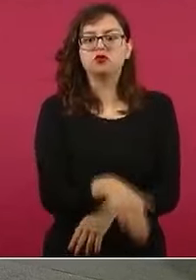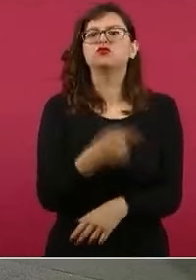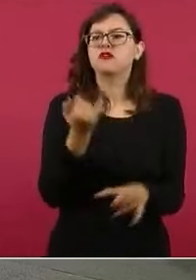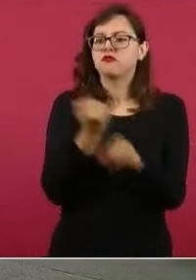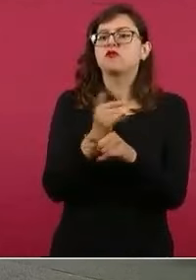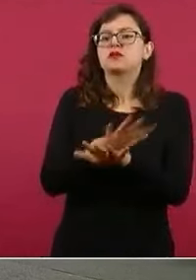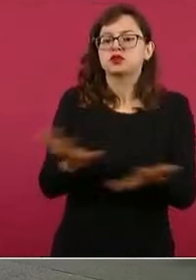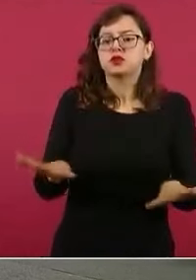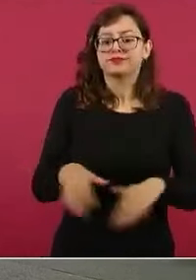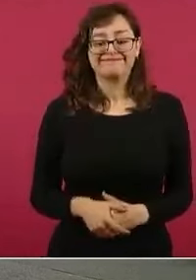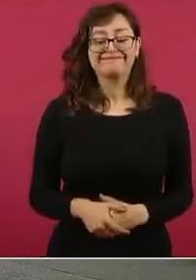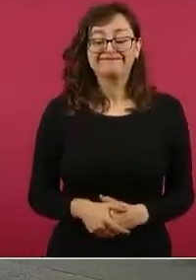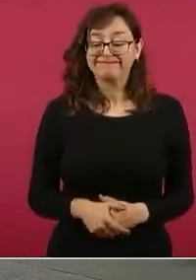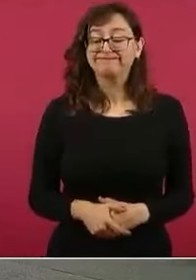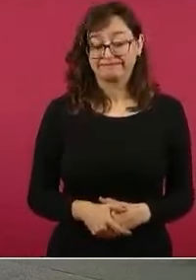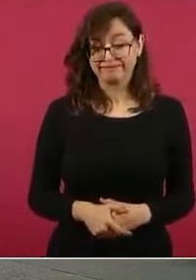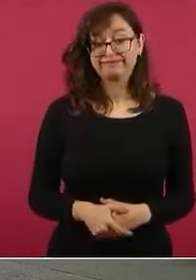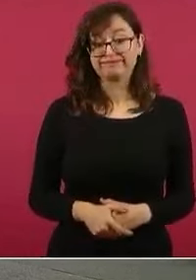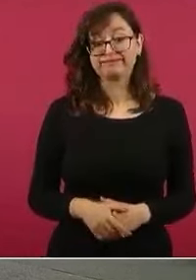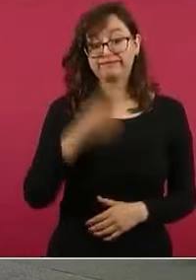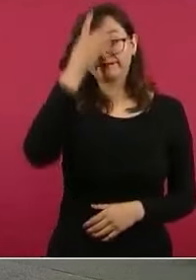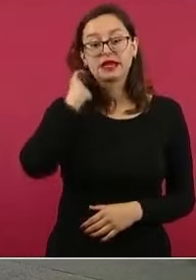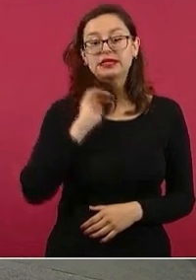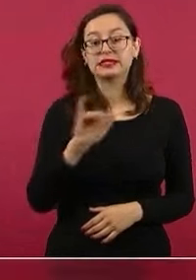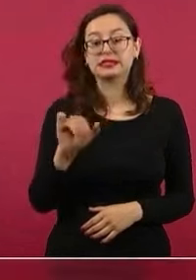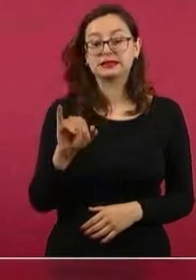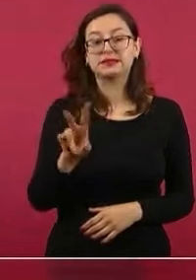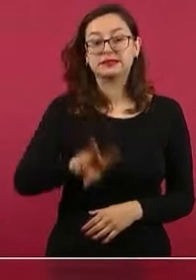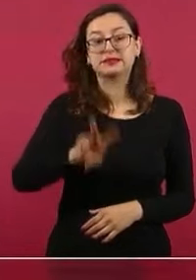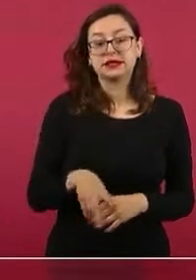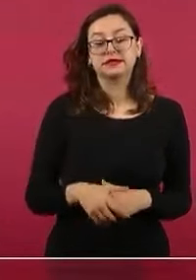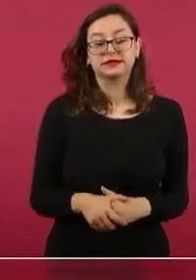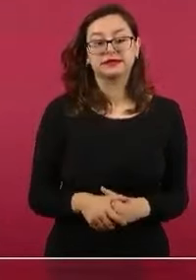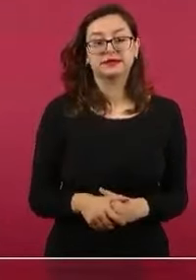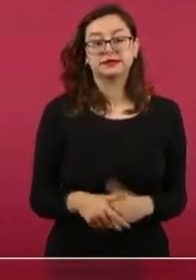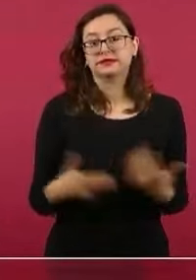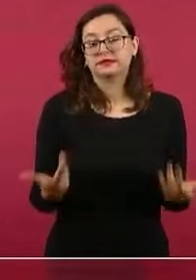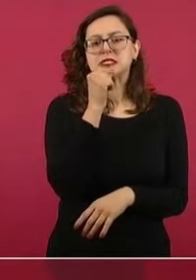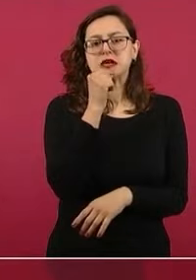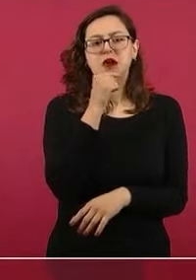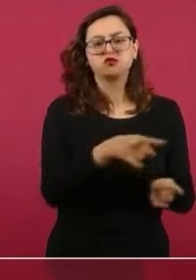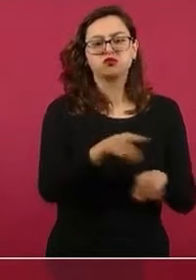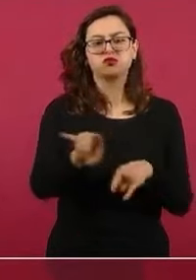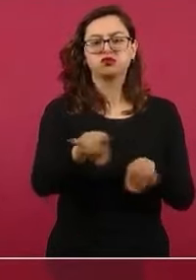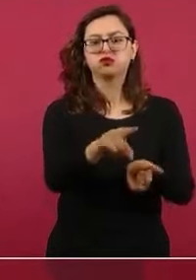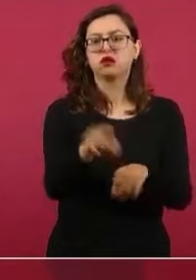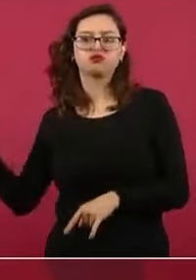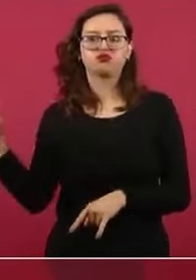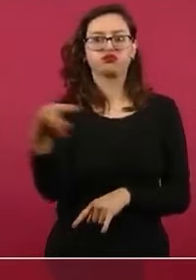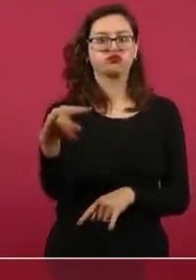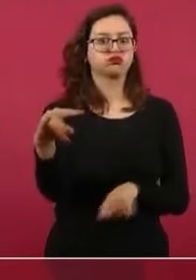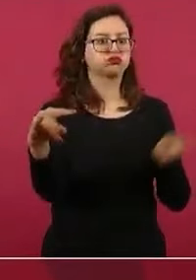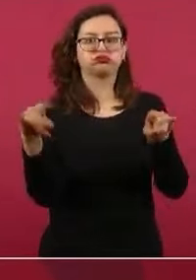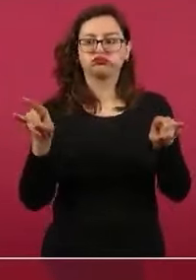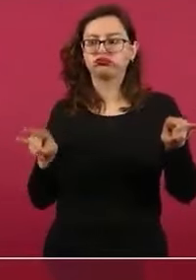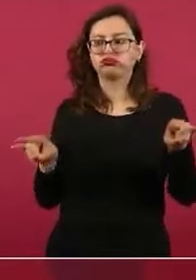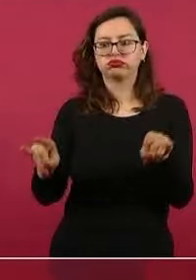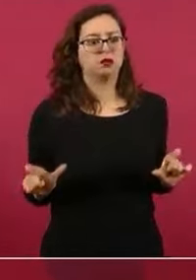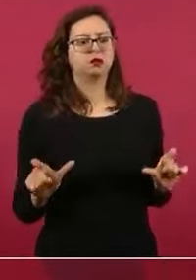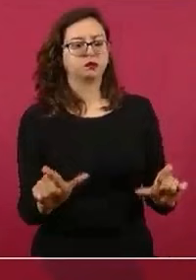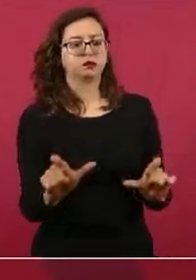Sí, lamentablemente se presentó esta emboscada y perdieron la vida policías